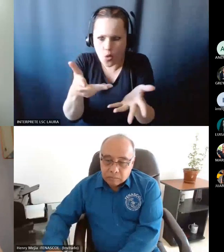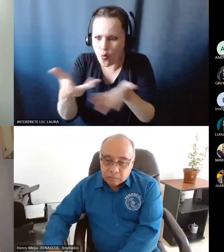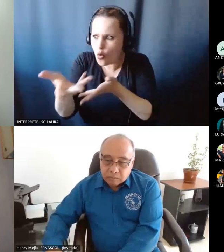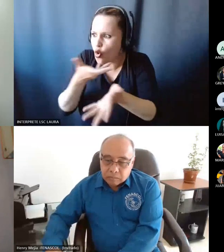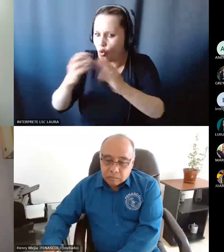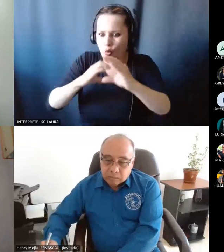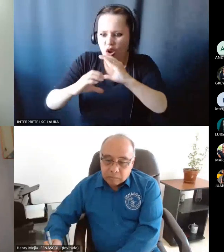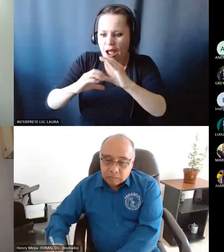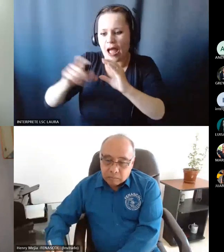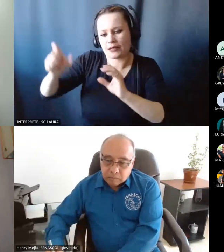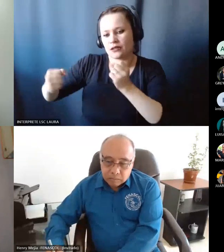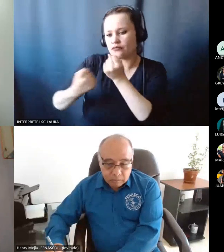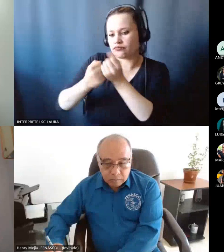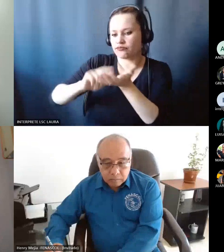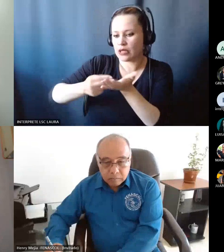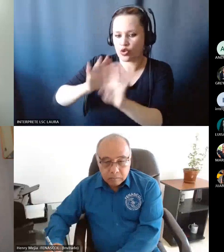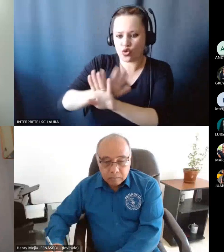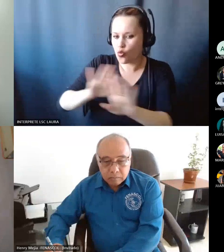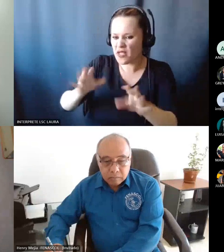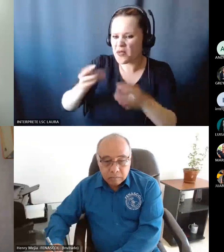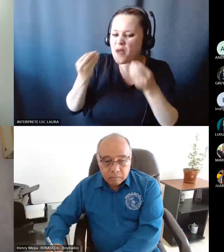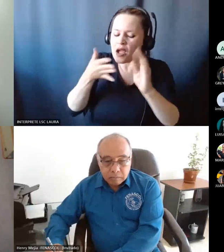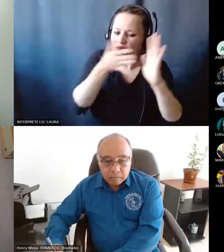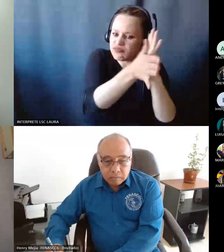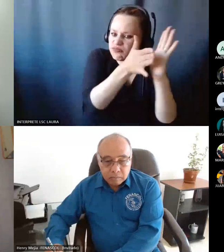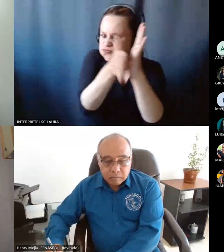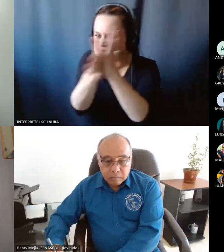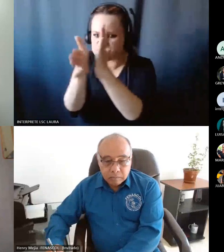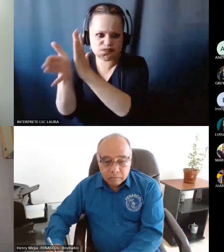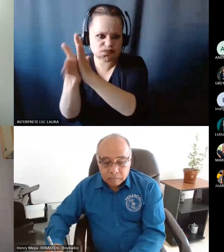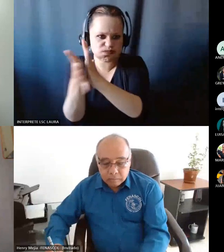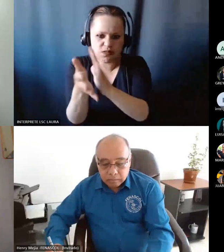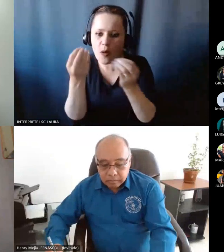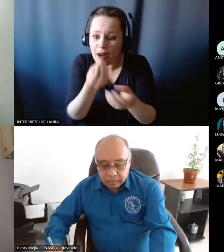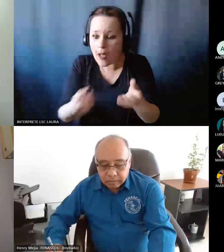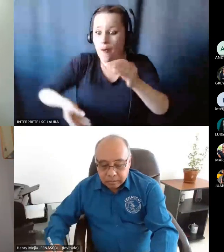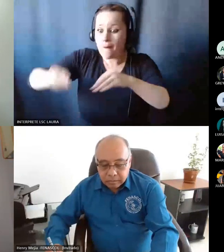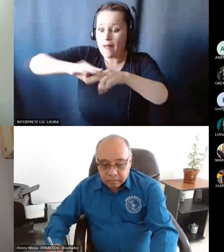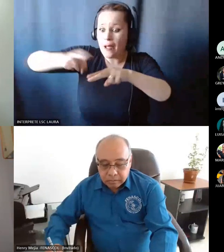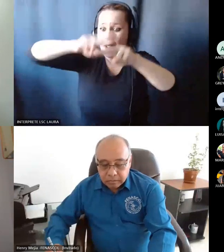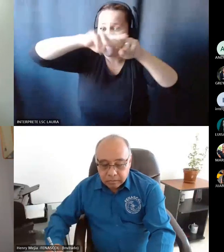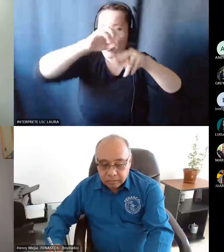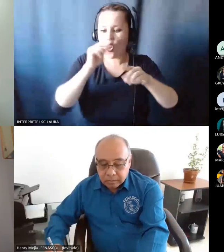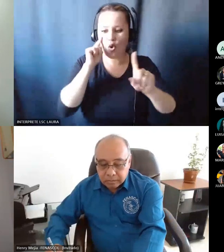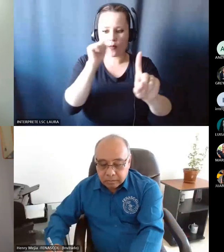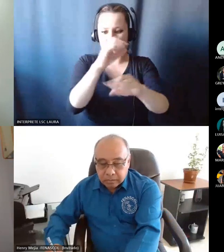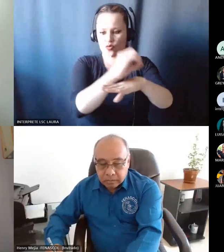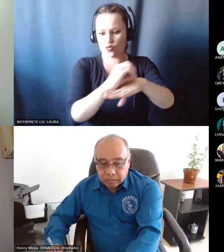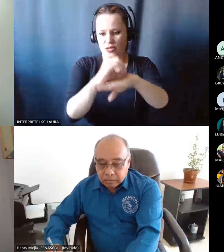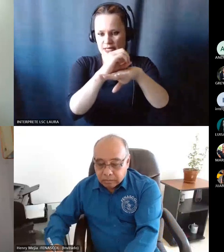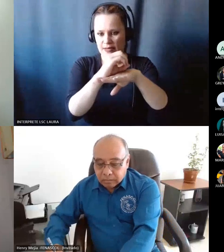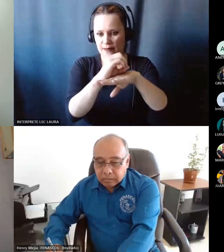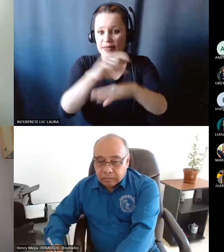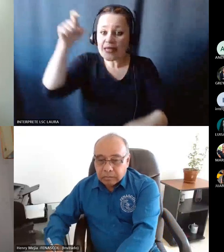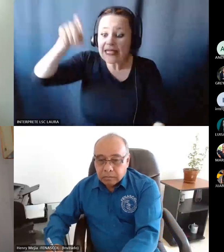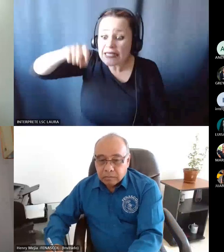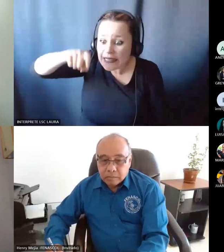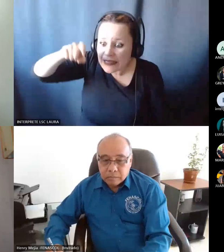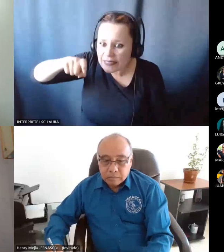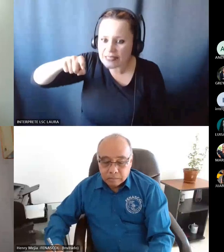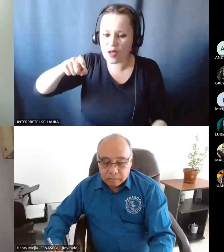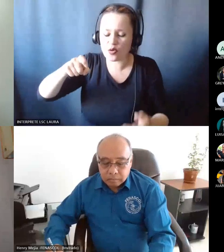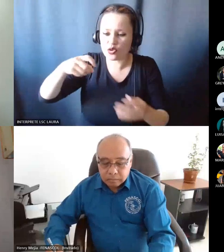poder compartir sus conocimientos y sumar a los objetivos de las organizaciones necesitamos generar